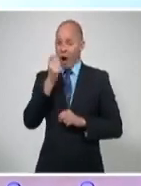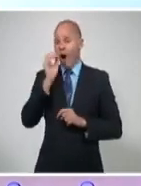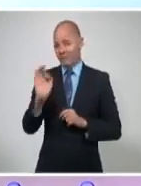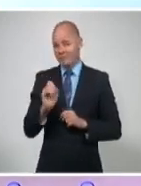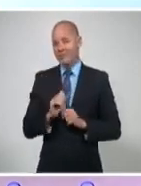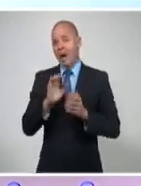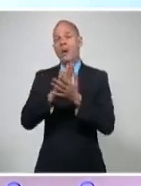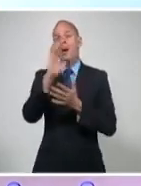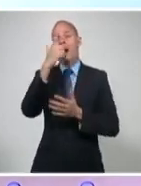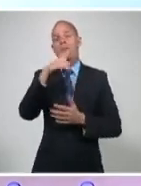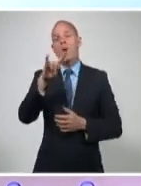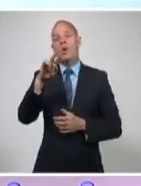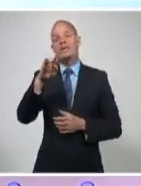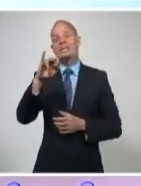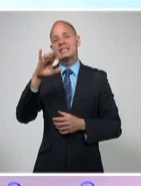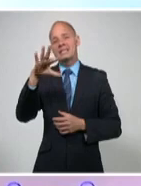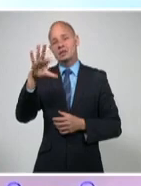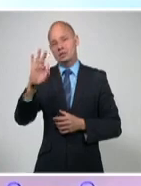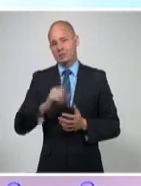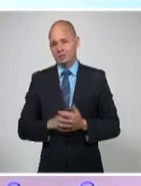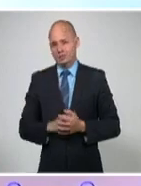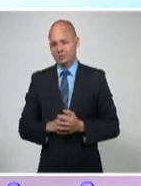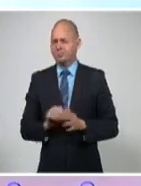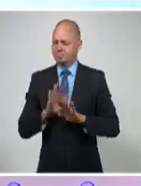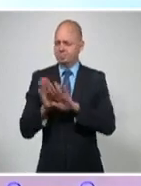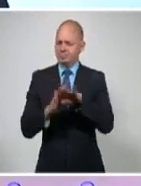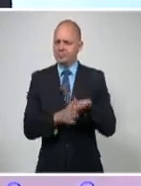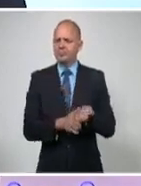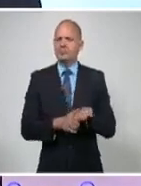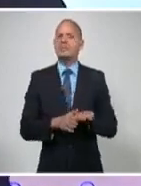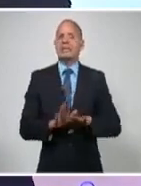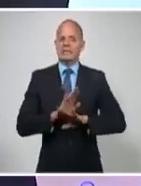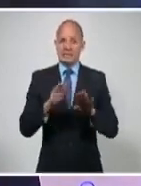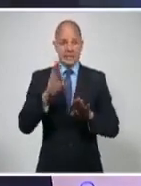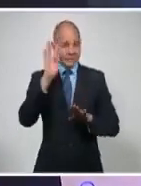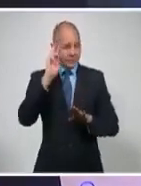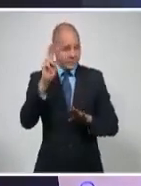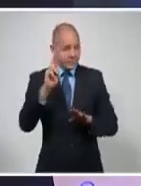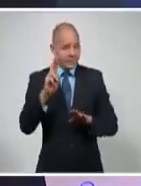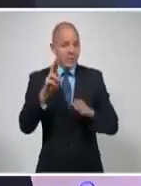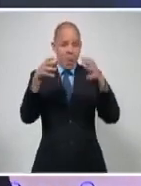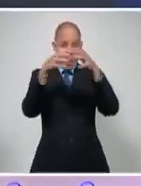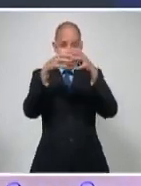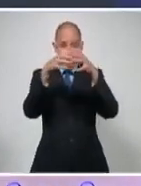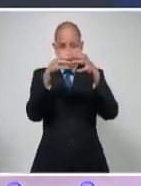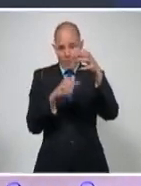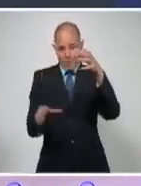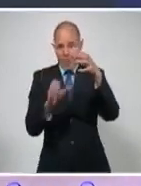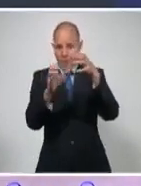pueda ser un poco grande, esta estructura que han creado estas personas para sus actividades subversivas. Ahora, tratemos de resumir. Estamos hablando